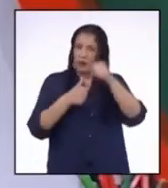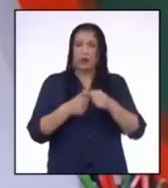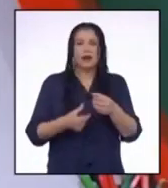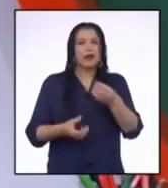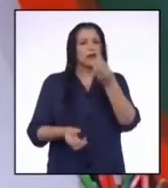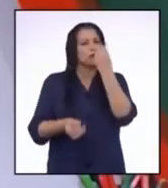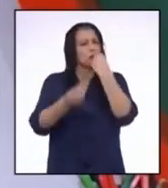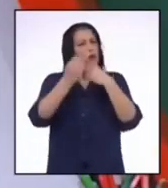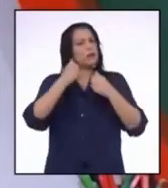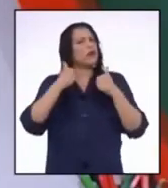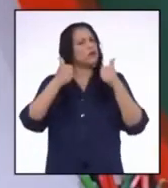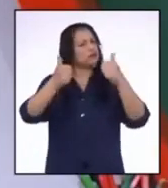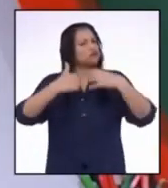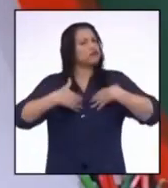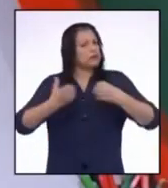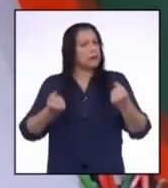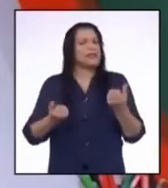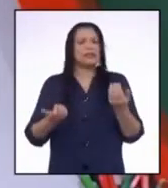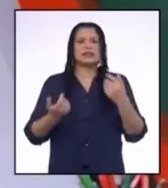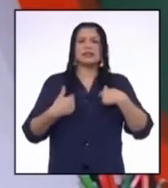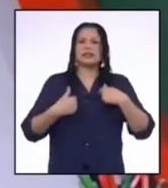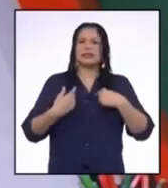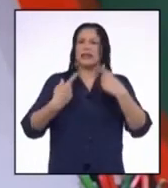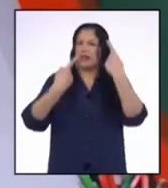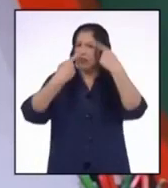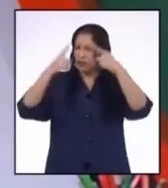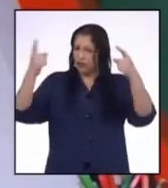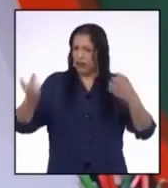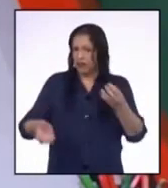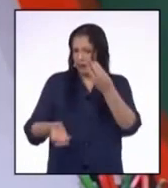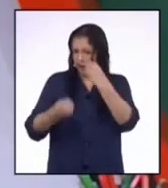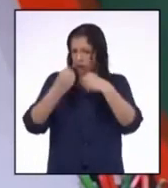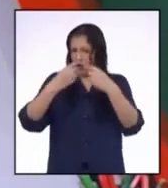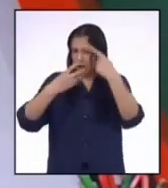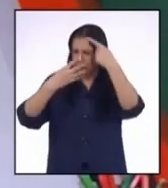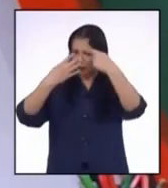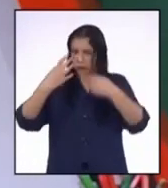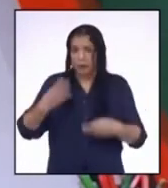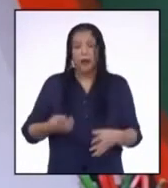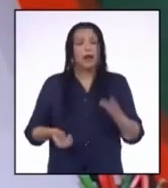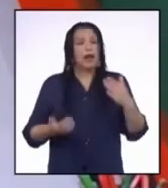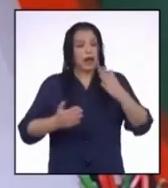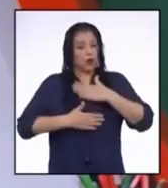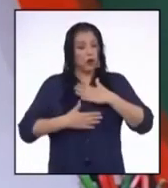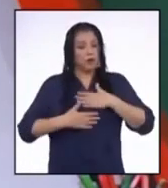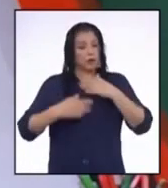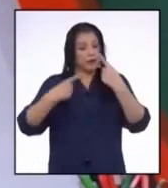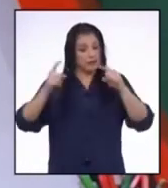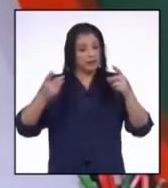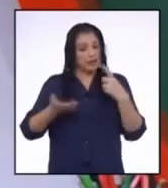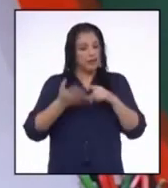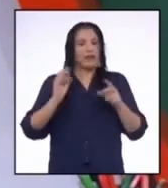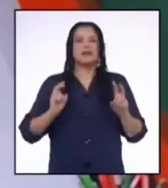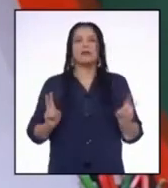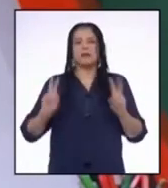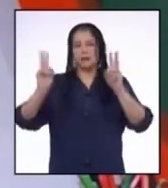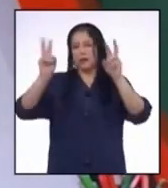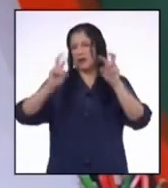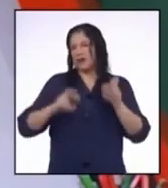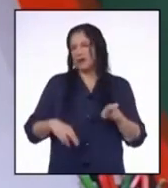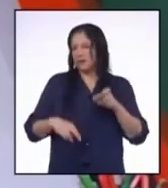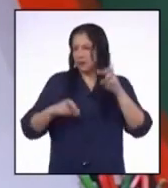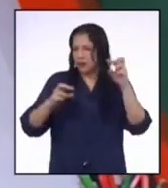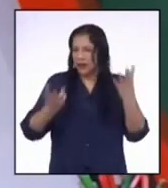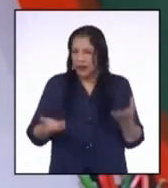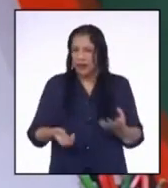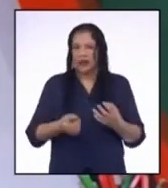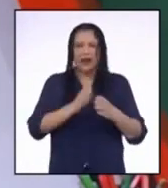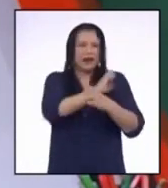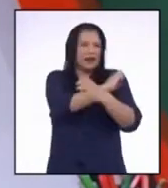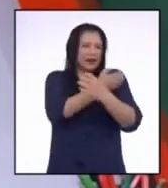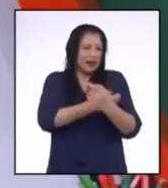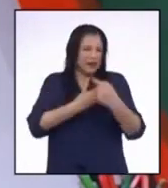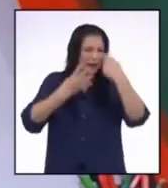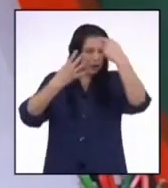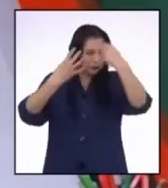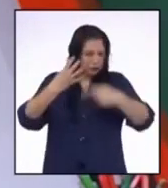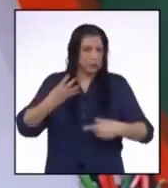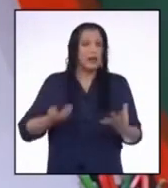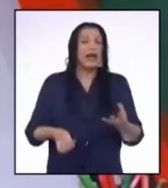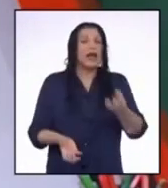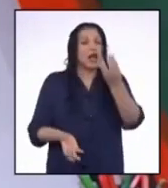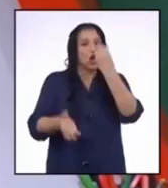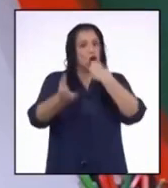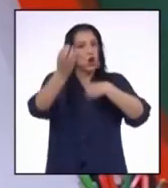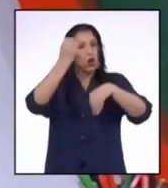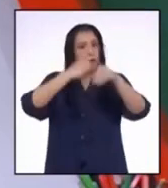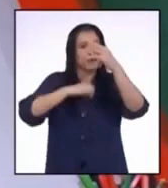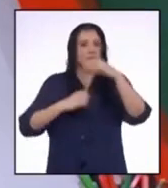dieta saludable debe contener una variedad de alimentos, porque nuestro cuerpo necesita diversos nutrientes, vitaminas y energía, ya que